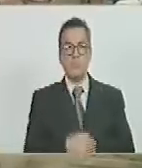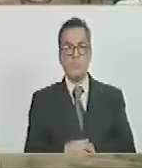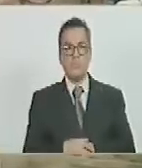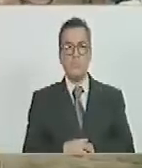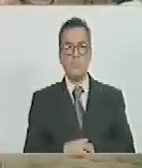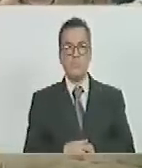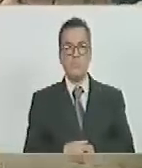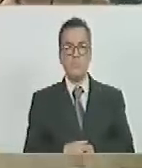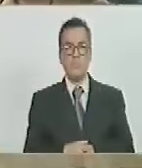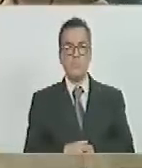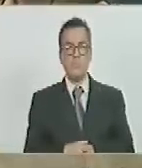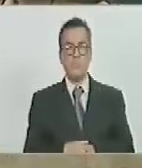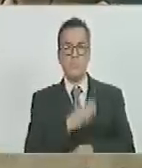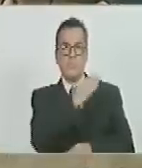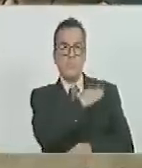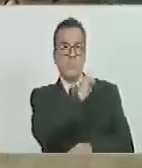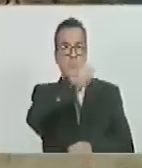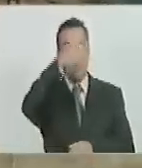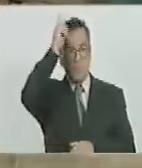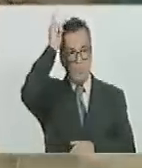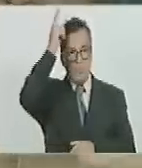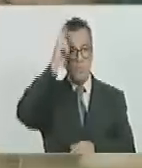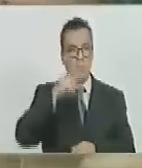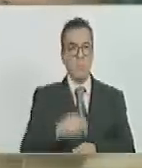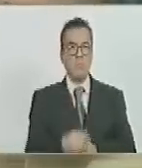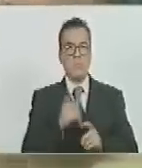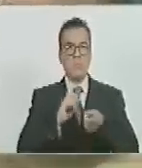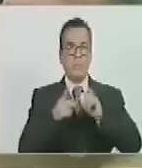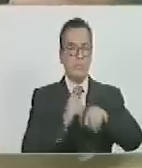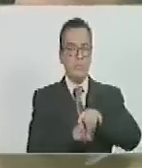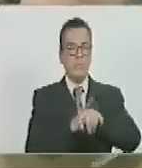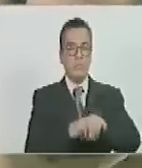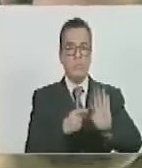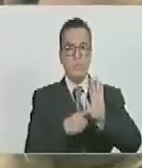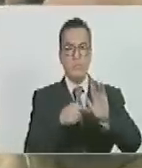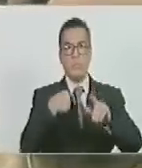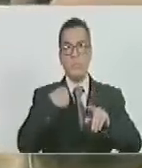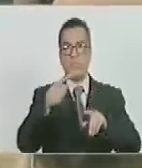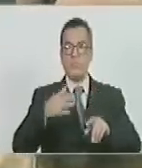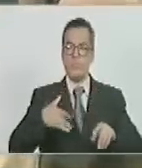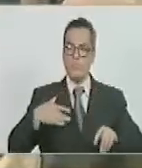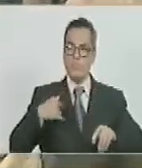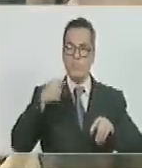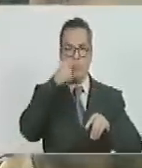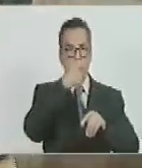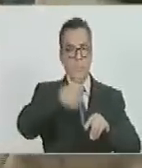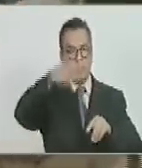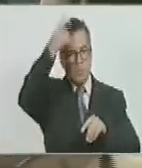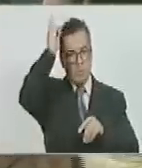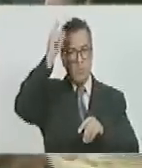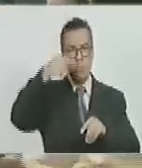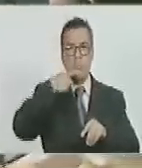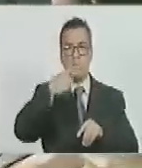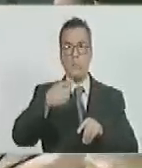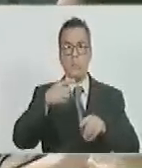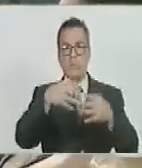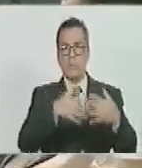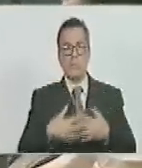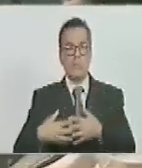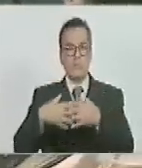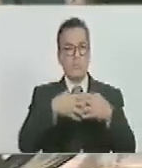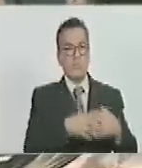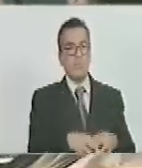que el jefe indio Sitel en algún momento expresaba el sentimiento de los pueblos indígenas cuando le dijo a los Estados